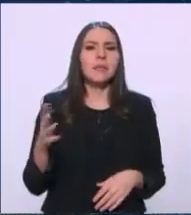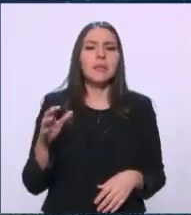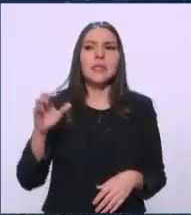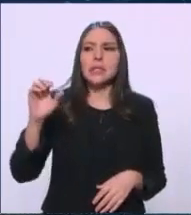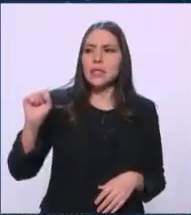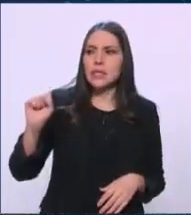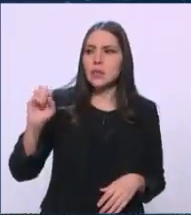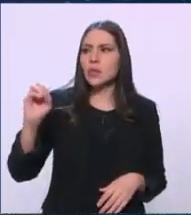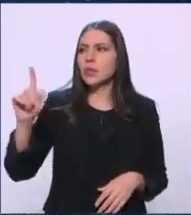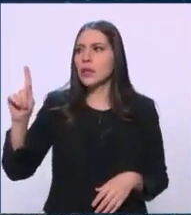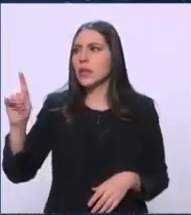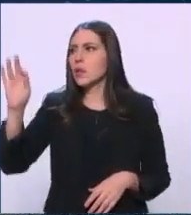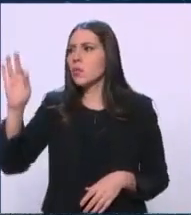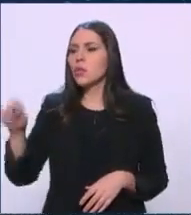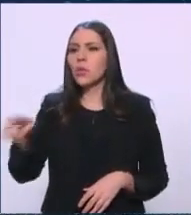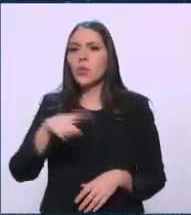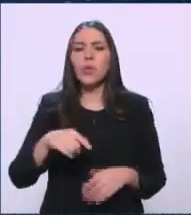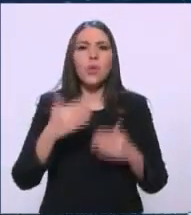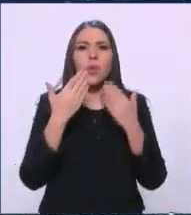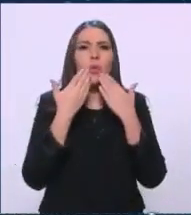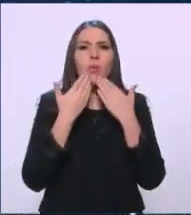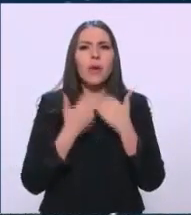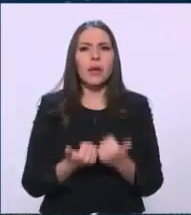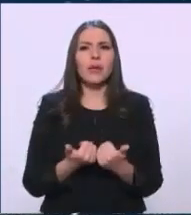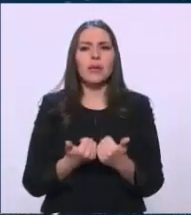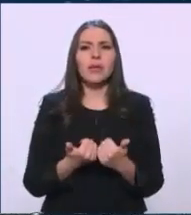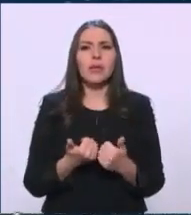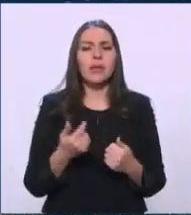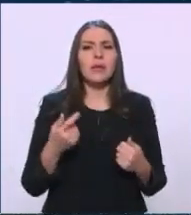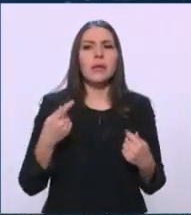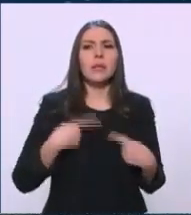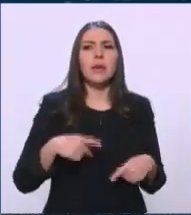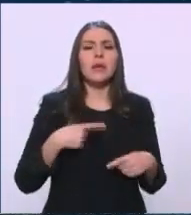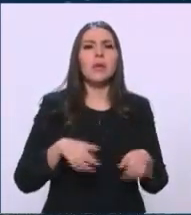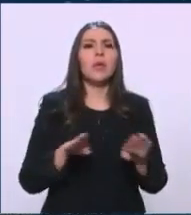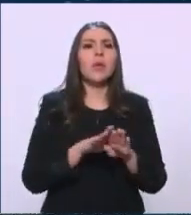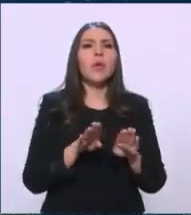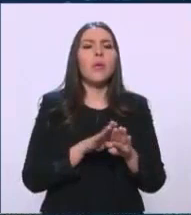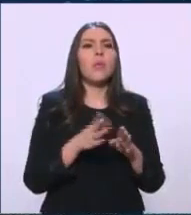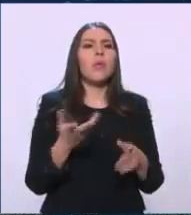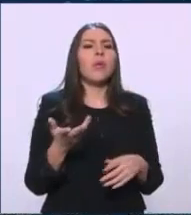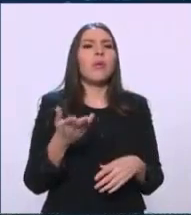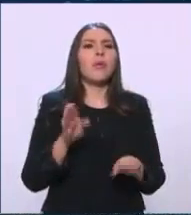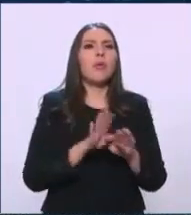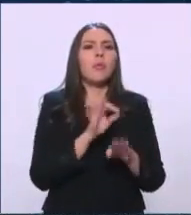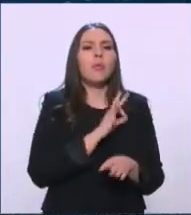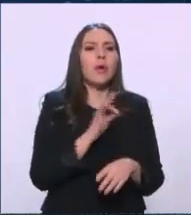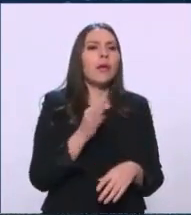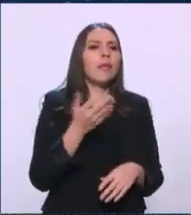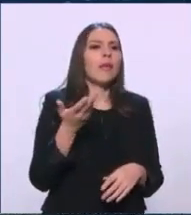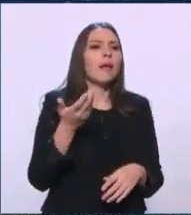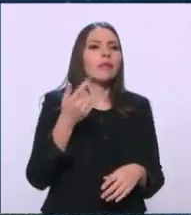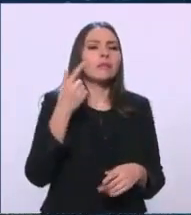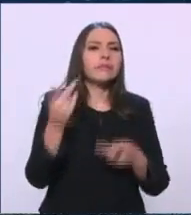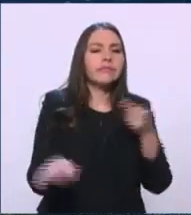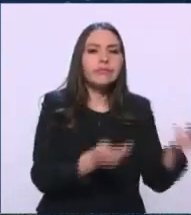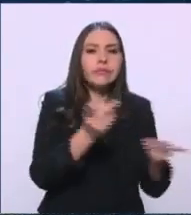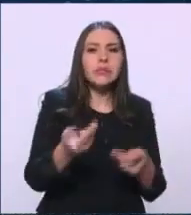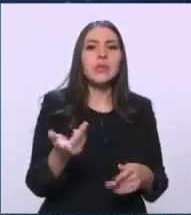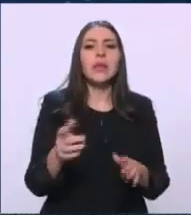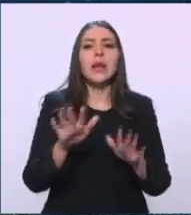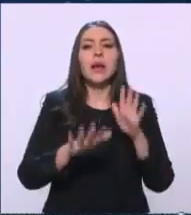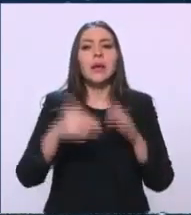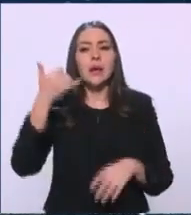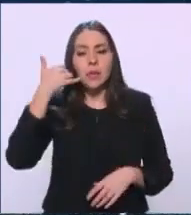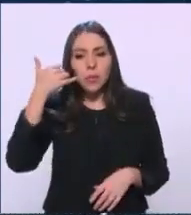60-70%, pues no tiene ninguna representatividad. Las telefónicas, por más que sean en vivienda